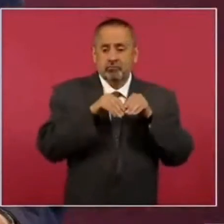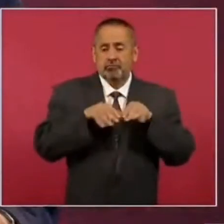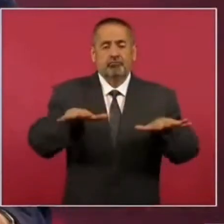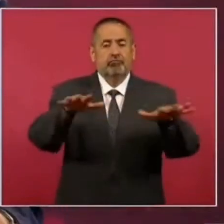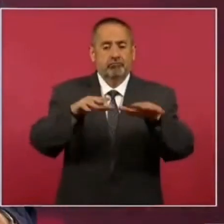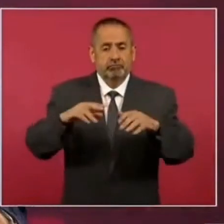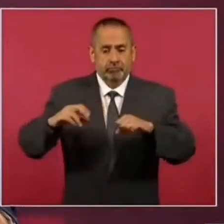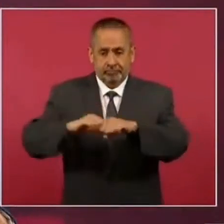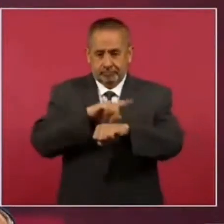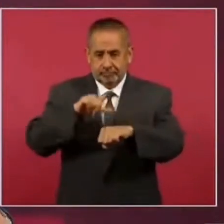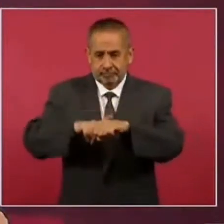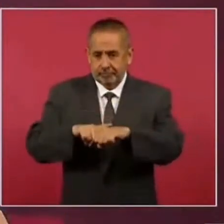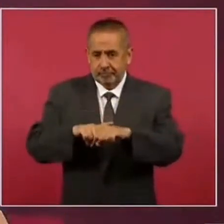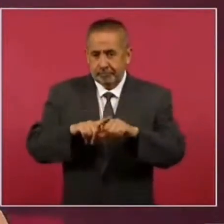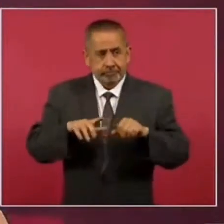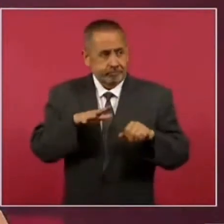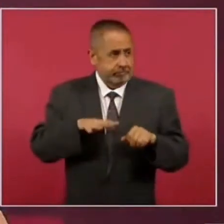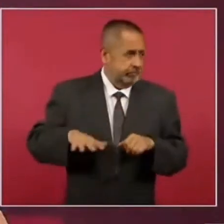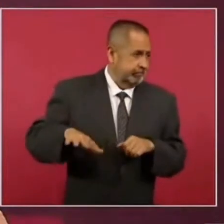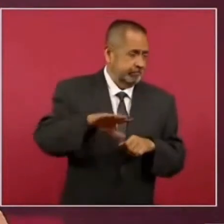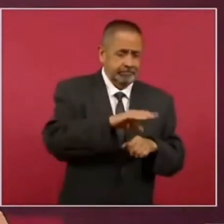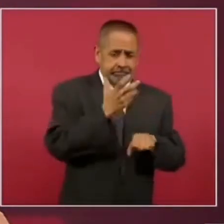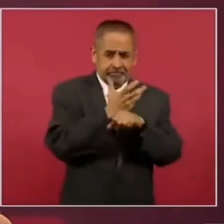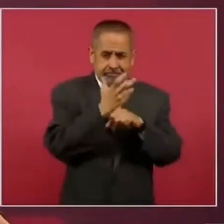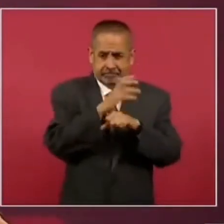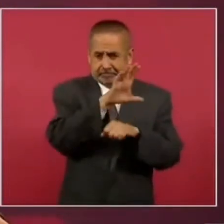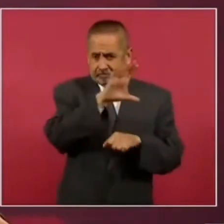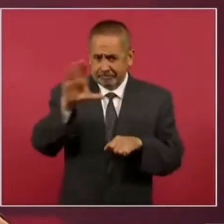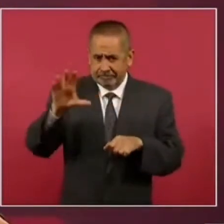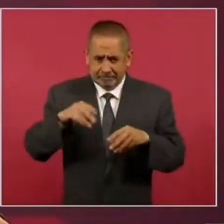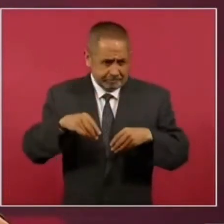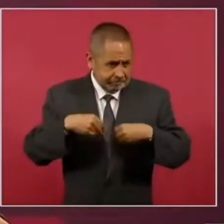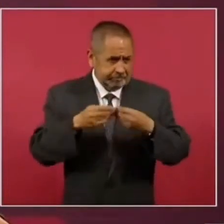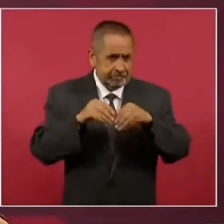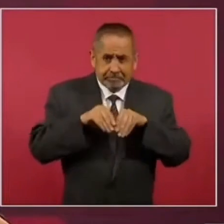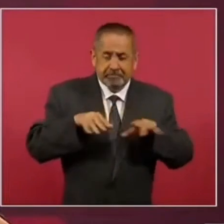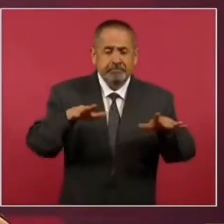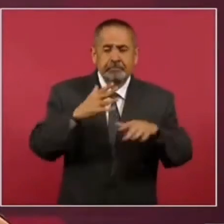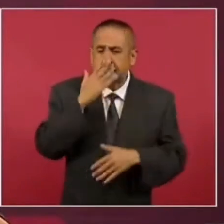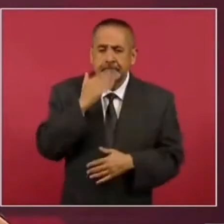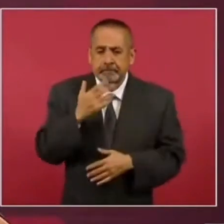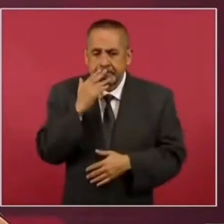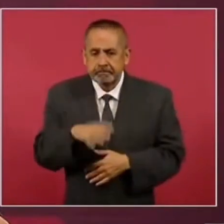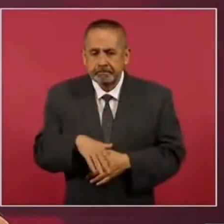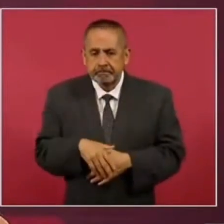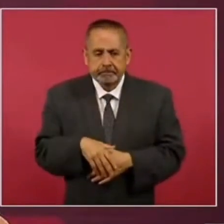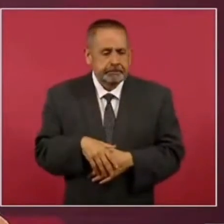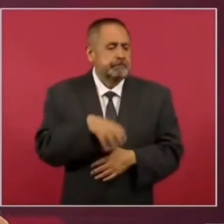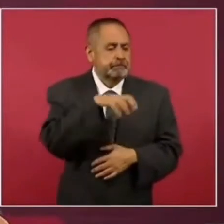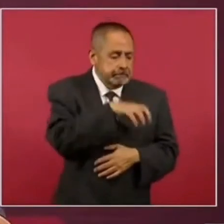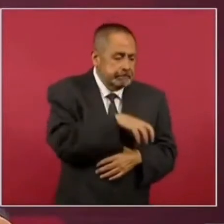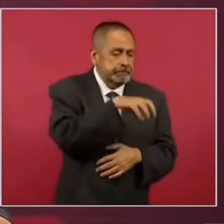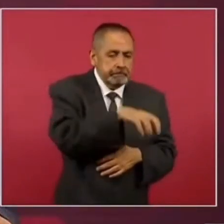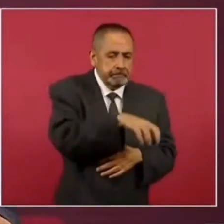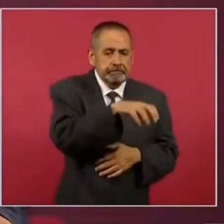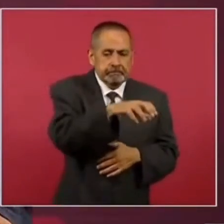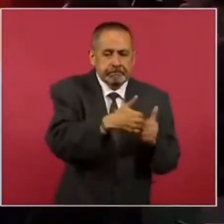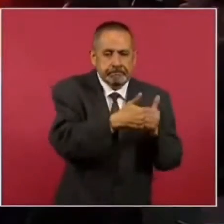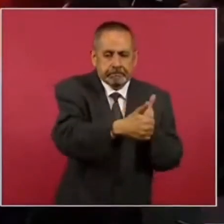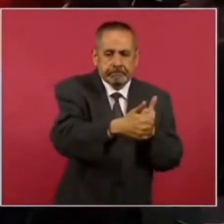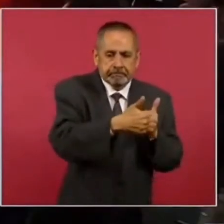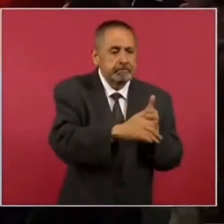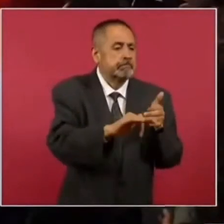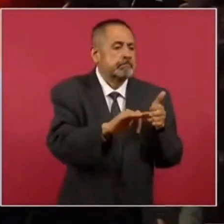nacional de distribución de energía eléctrica. Pueden tener energía eléctrica en un estado cercano,